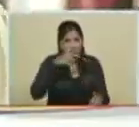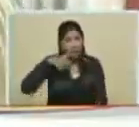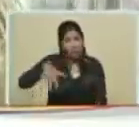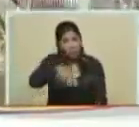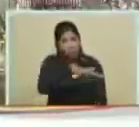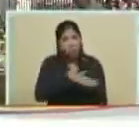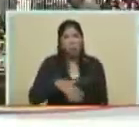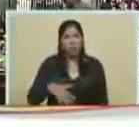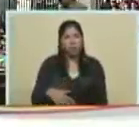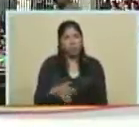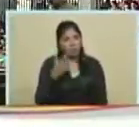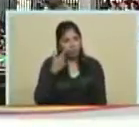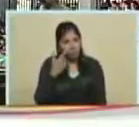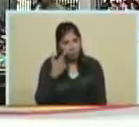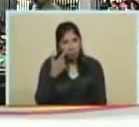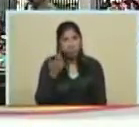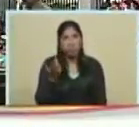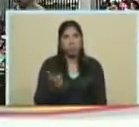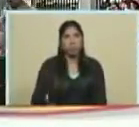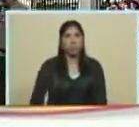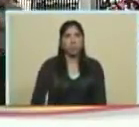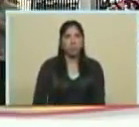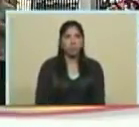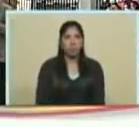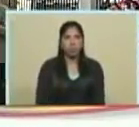Quiero alertar al pueblo.